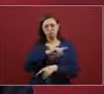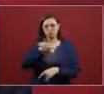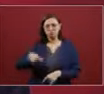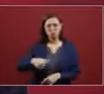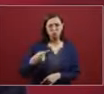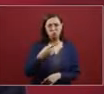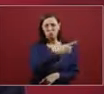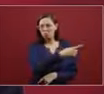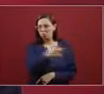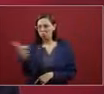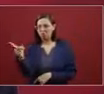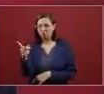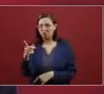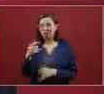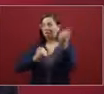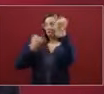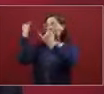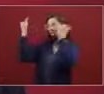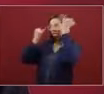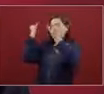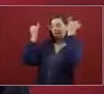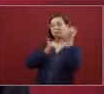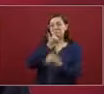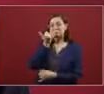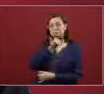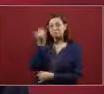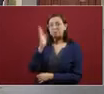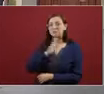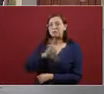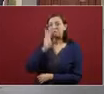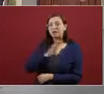No por todos, por algunos.